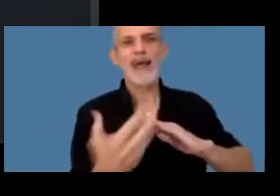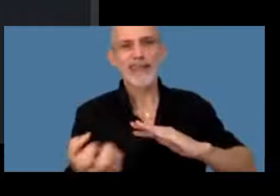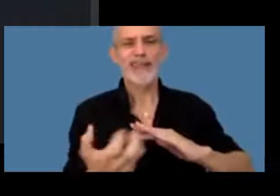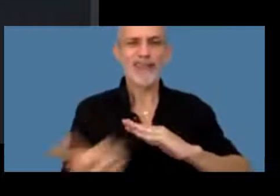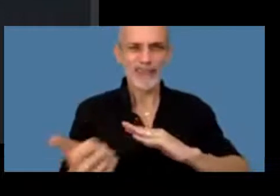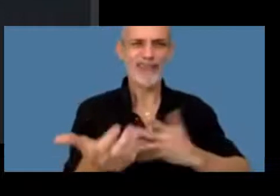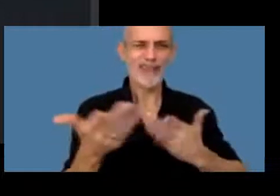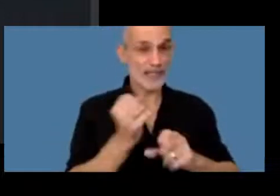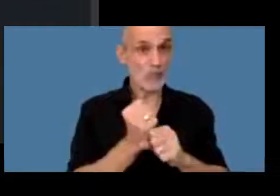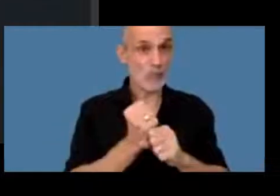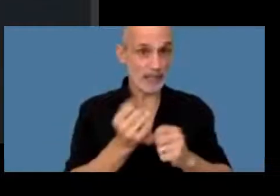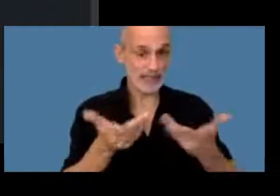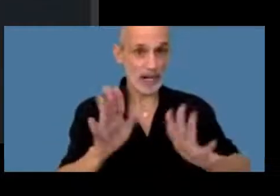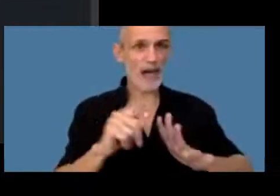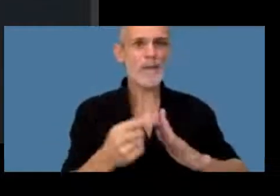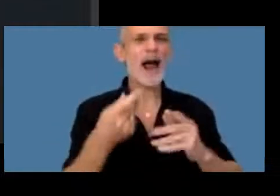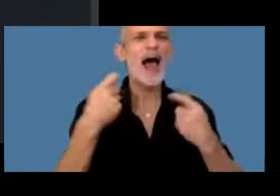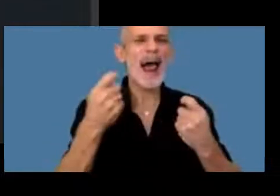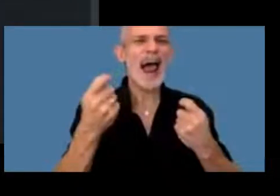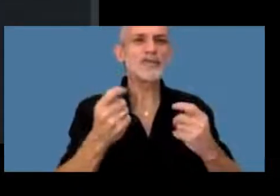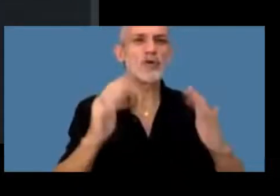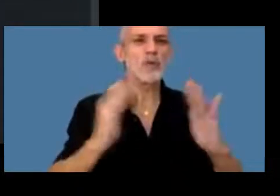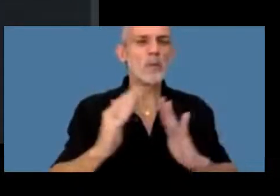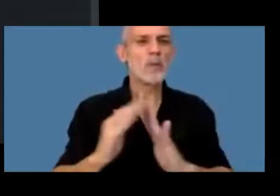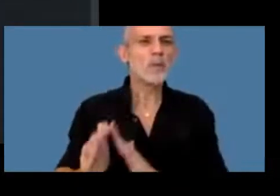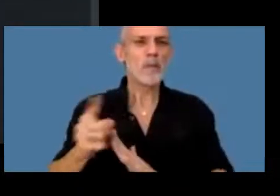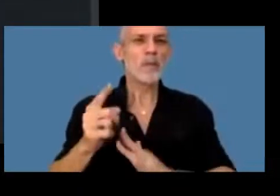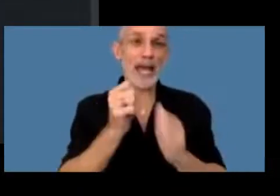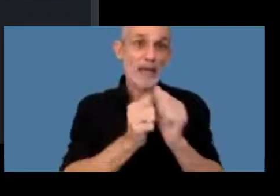mucho para deducir gastos, y no hay muchas empresas que trabajen con esto.